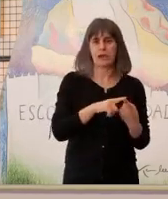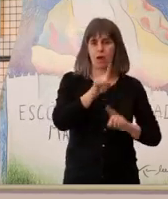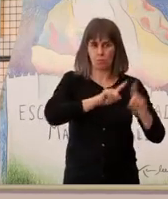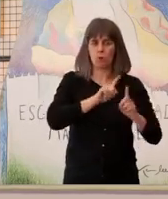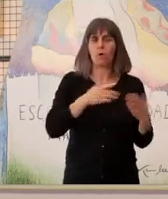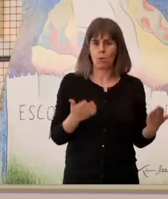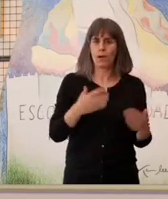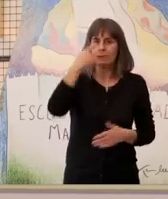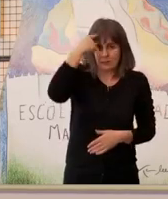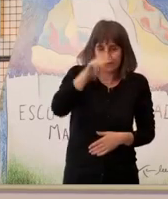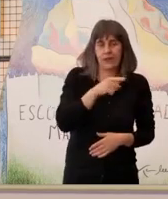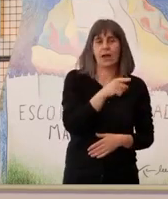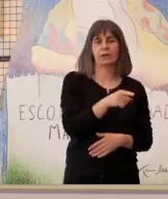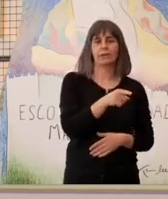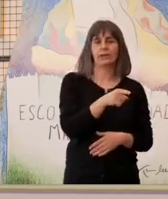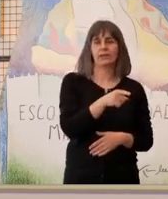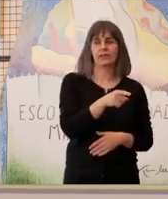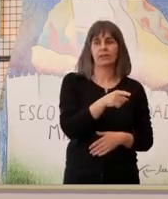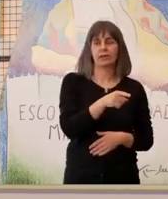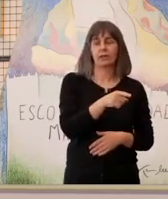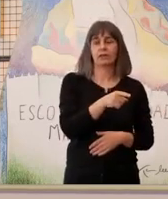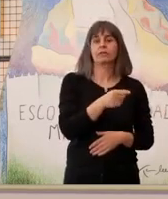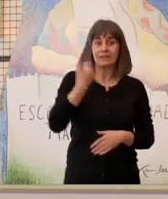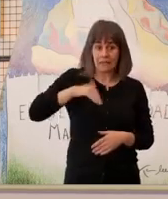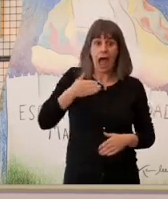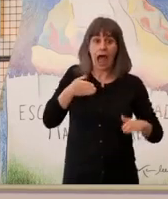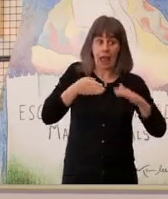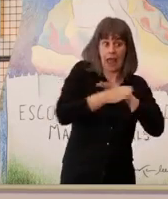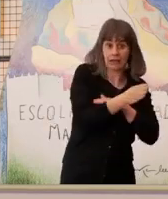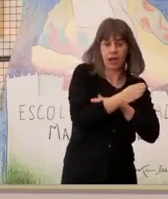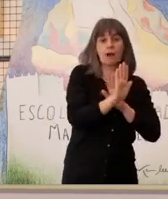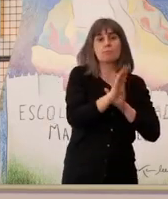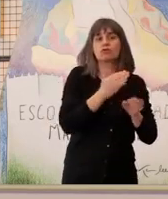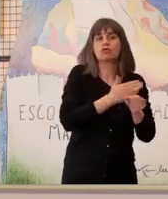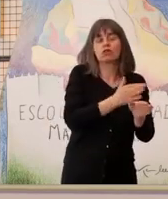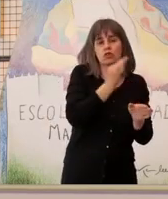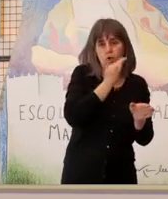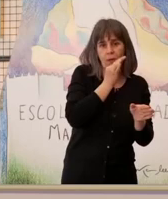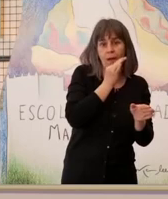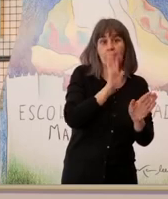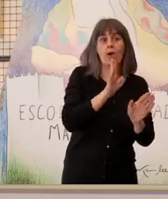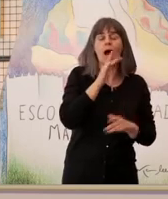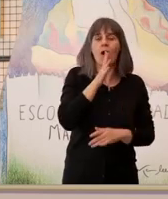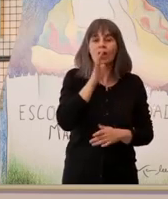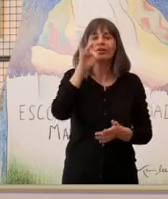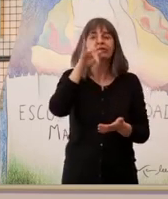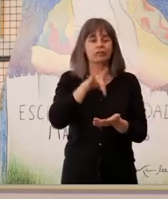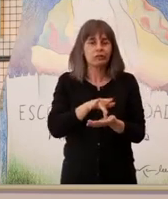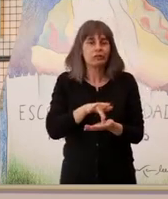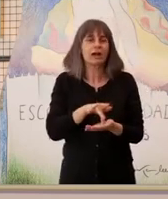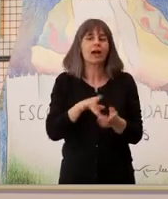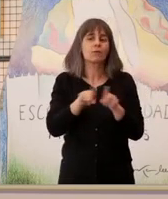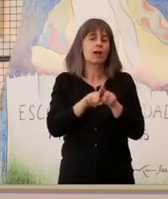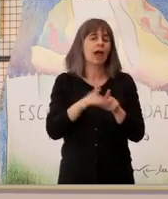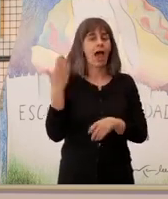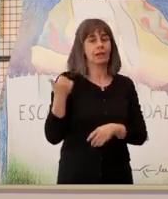hemos entrado todavía no somos suficientes pero ahora nos encontramos con lo que os contaba ayer Esta pared